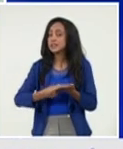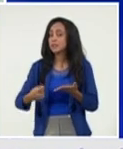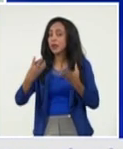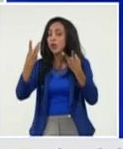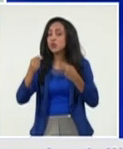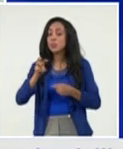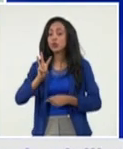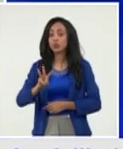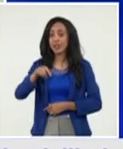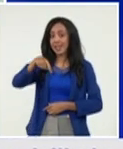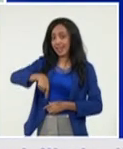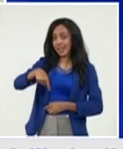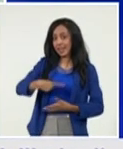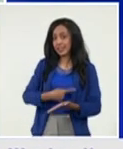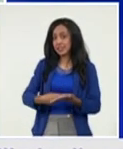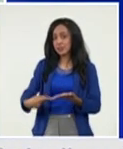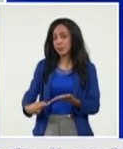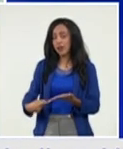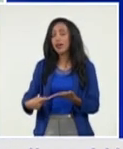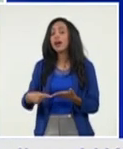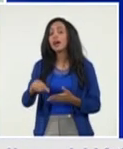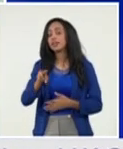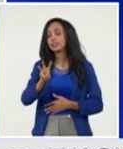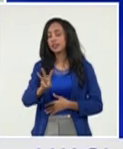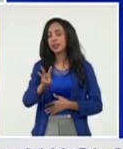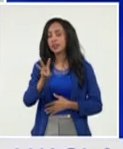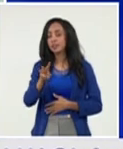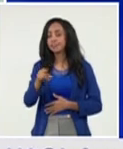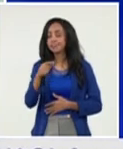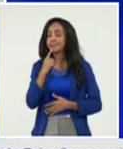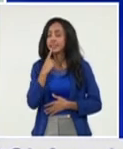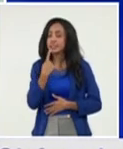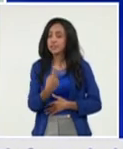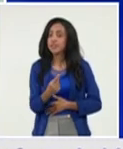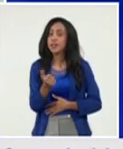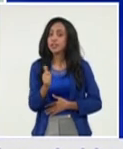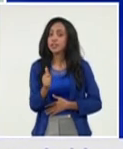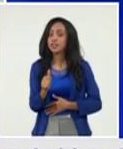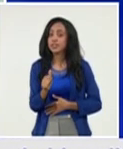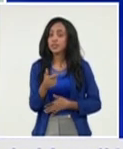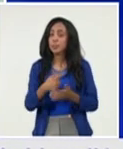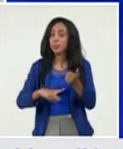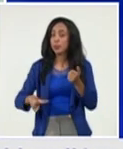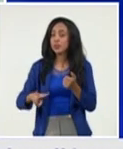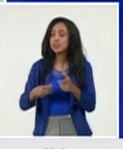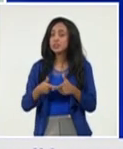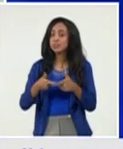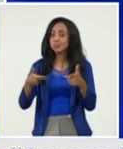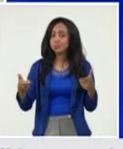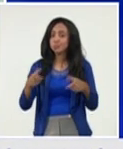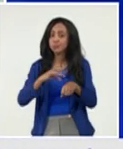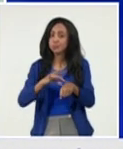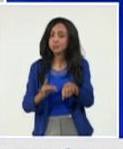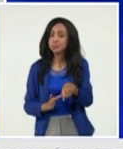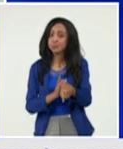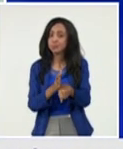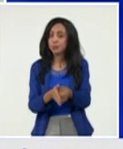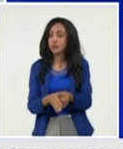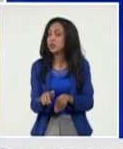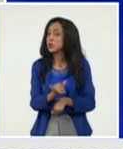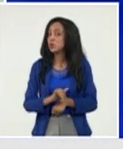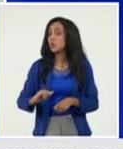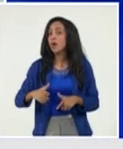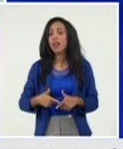territorios incrementan su tasa de incidencia como se incrementa la tasa de incidencia de casos confirmados